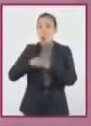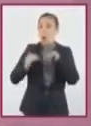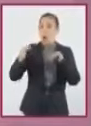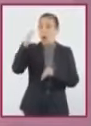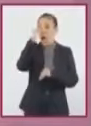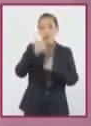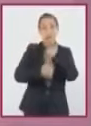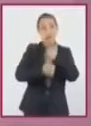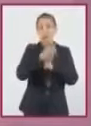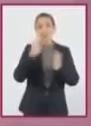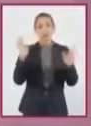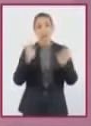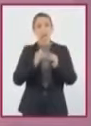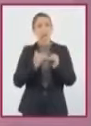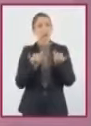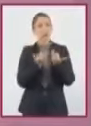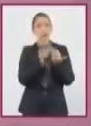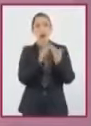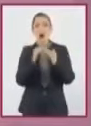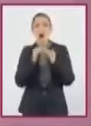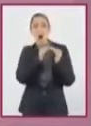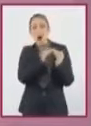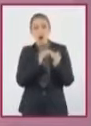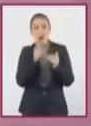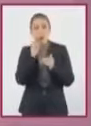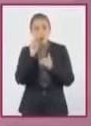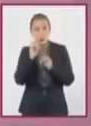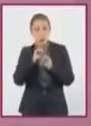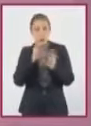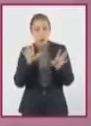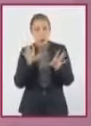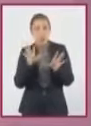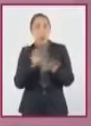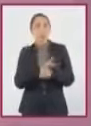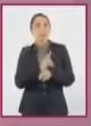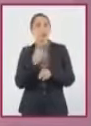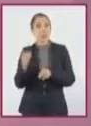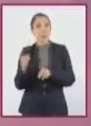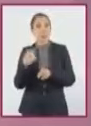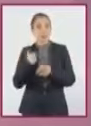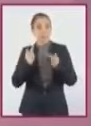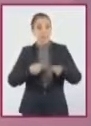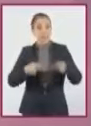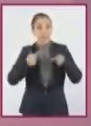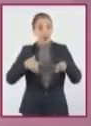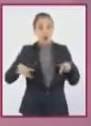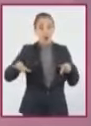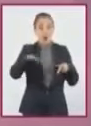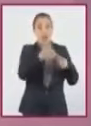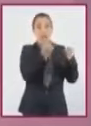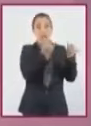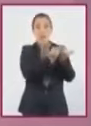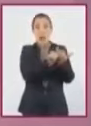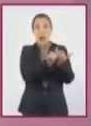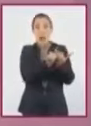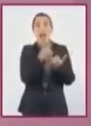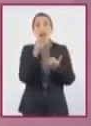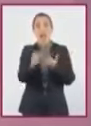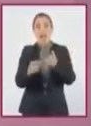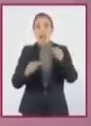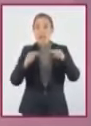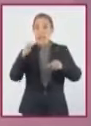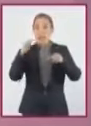que al otro, no habiendo nada más evidente que el hecho de que criaturas de la misma especie y